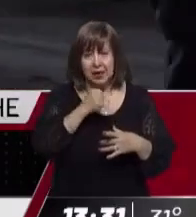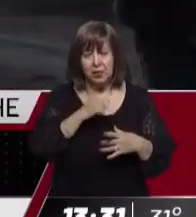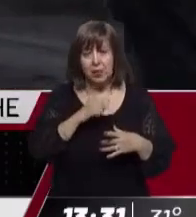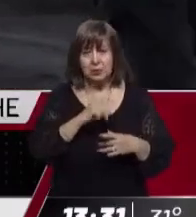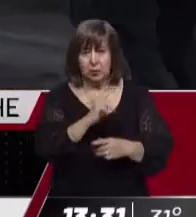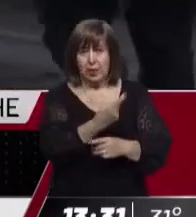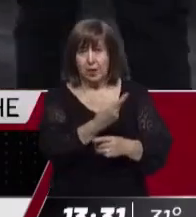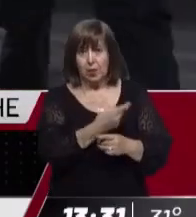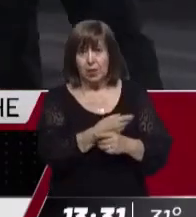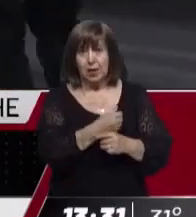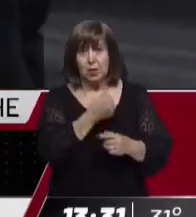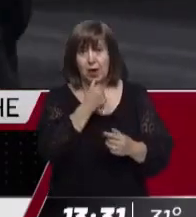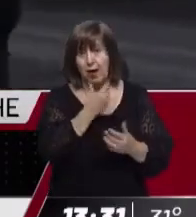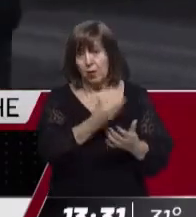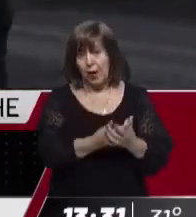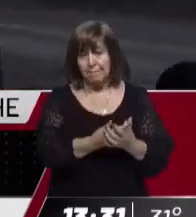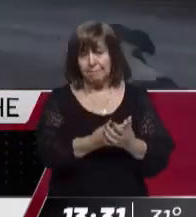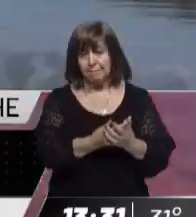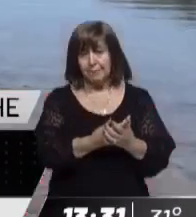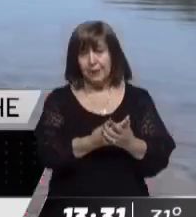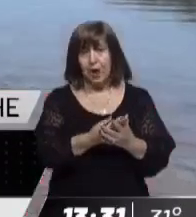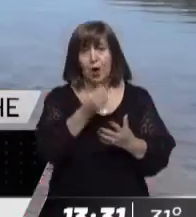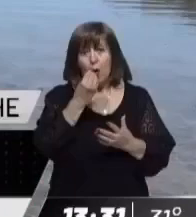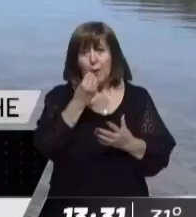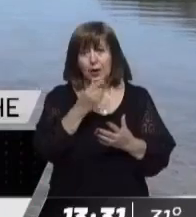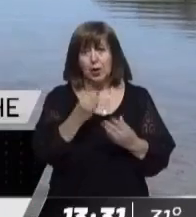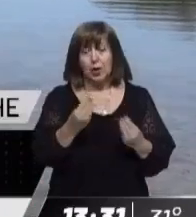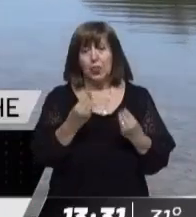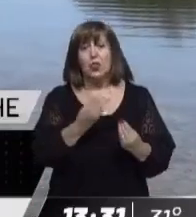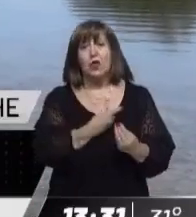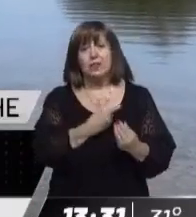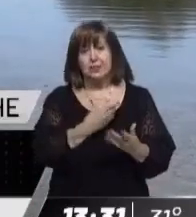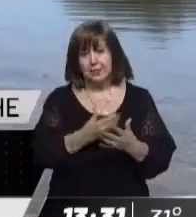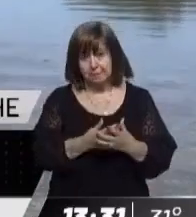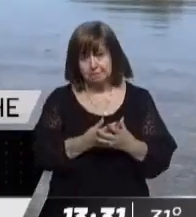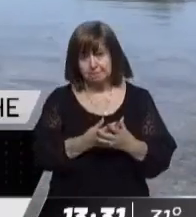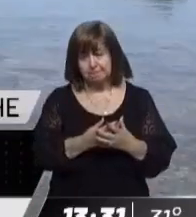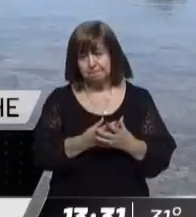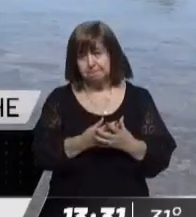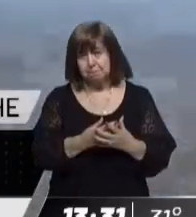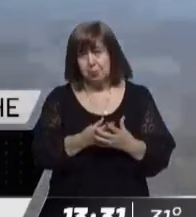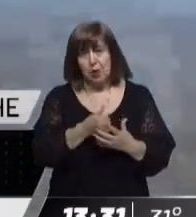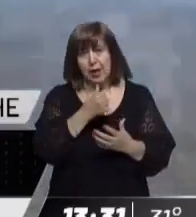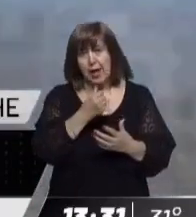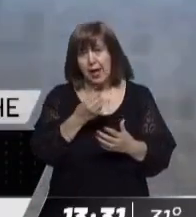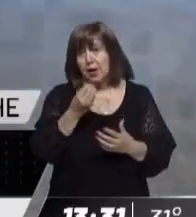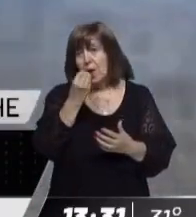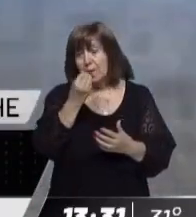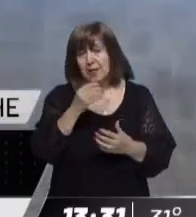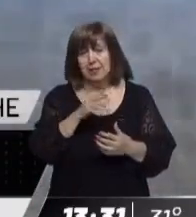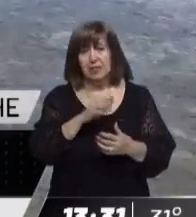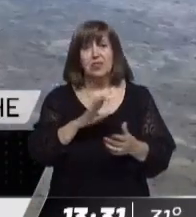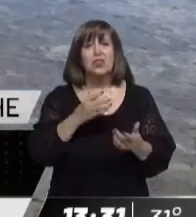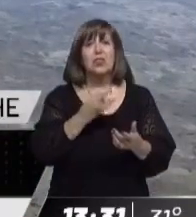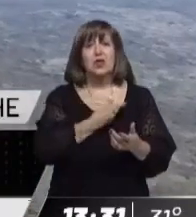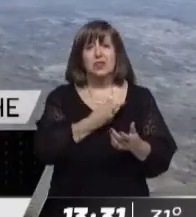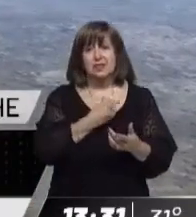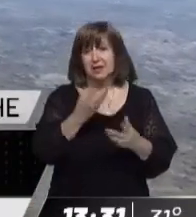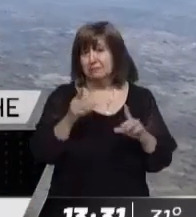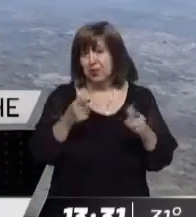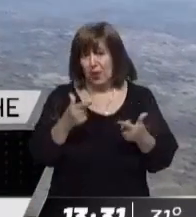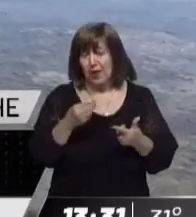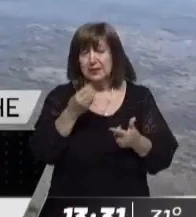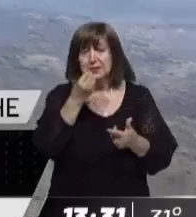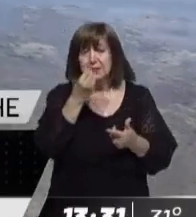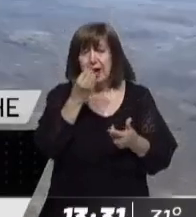muera es estas lagunas llenas. Así de grave es, si no el chivito se puede morir directamente de hambre porque no tiene dónde encontrar pastos tiernos.